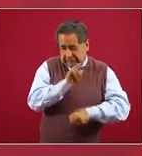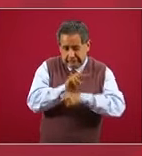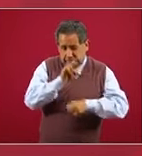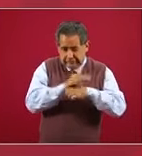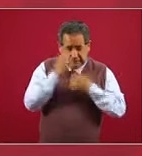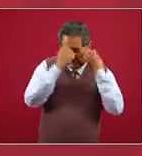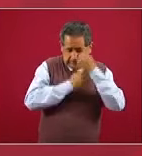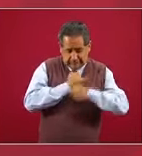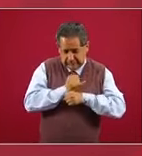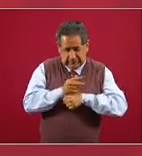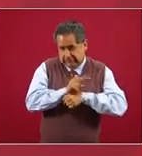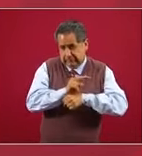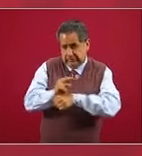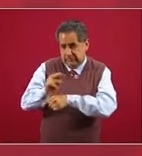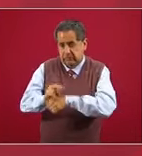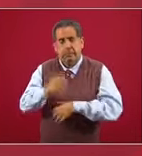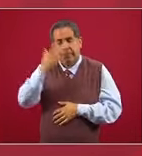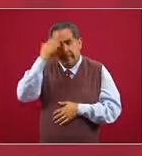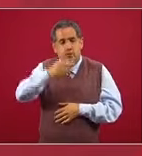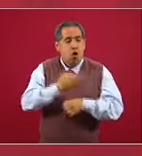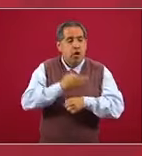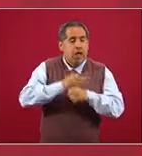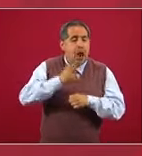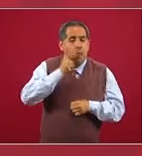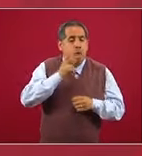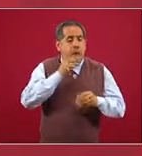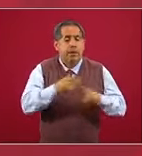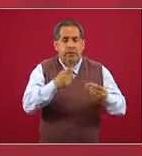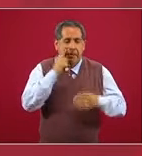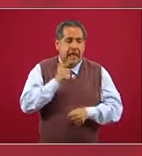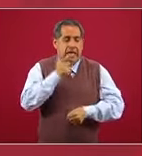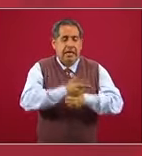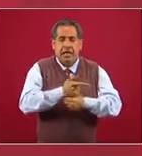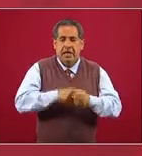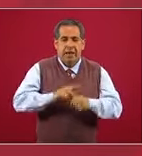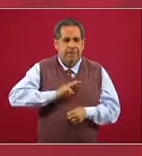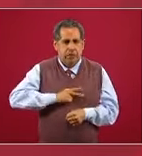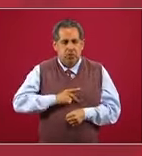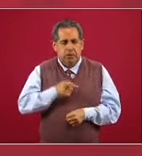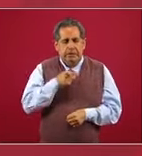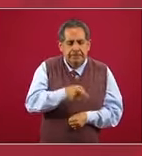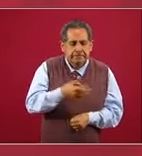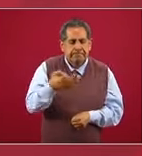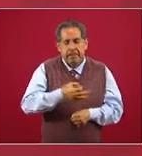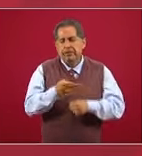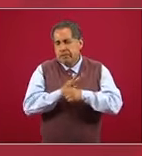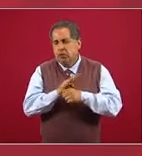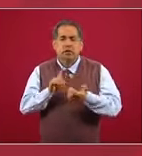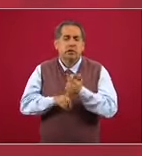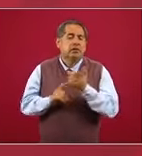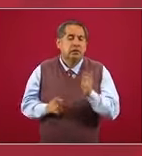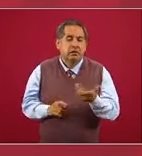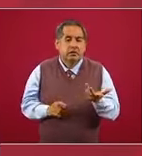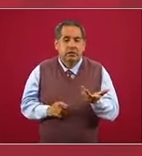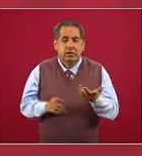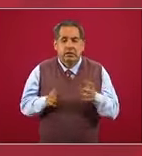continuar realizando. Hay que recordar que las pruebas actuales para detectar los virus y poder confirmar casos buscan